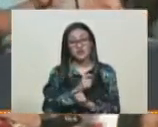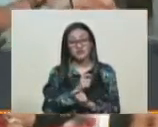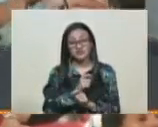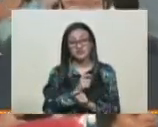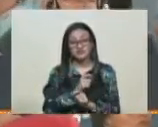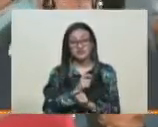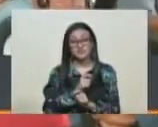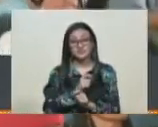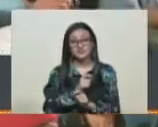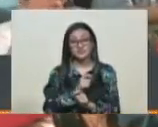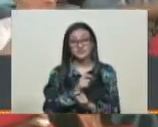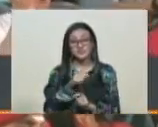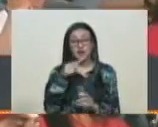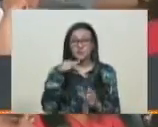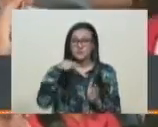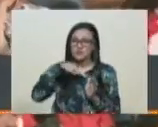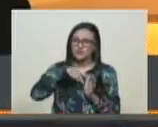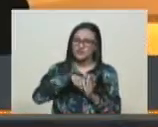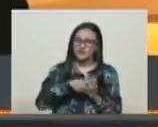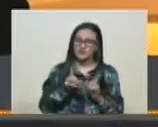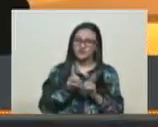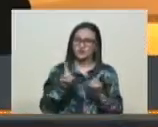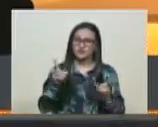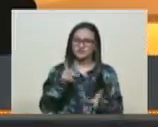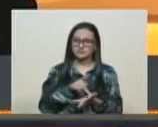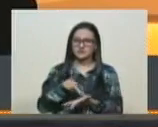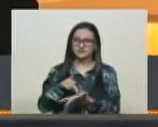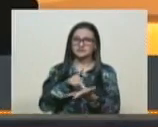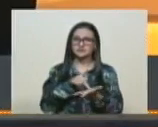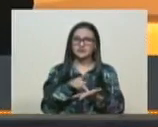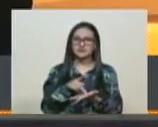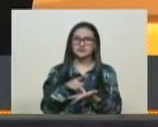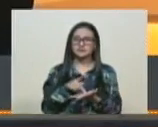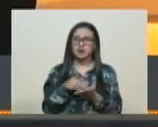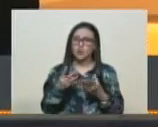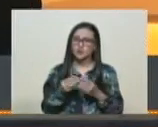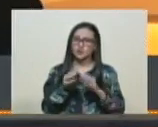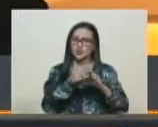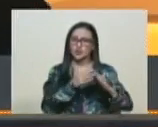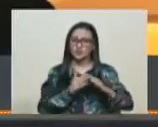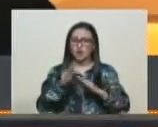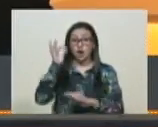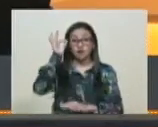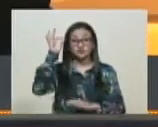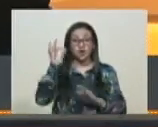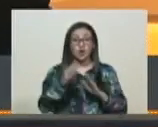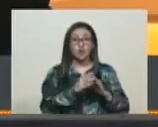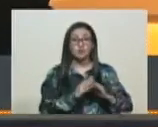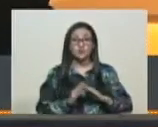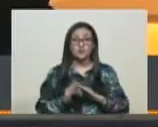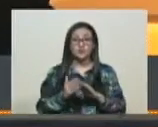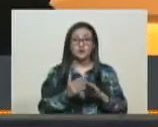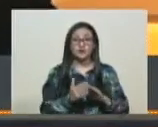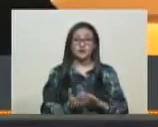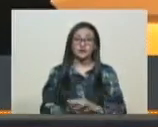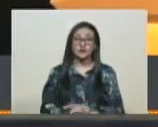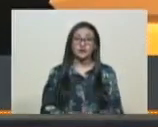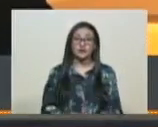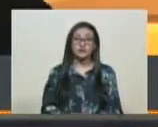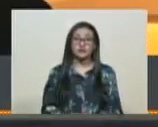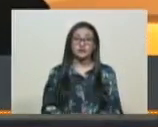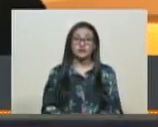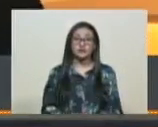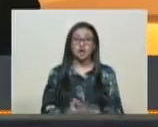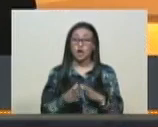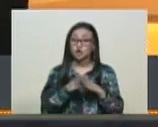profundizar la democracia participativa con nuestras comunas, nuestros consejos comunales. Allí